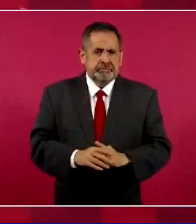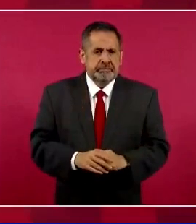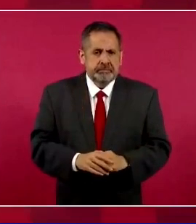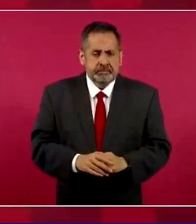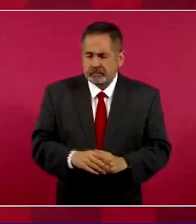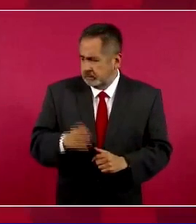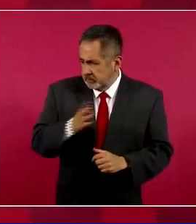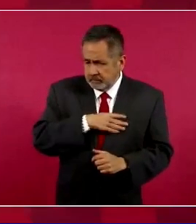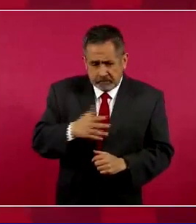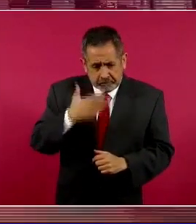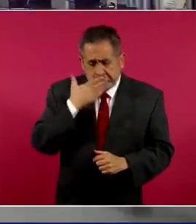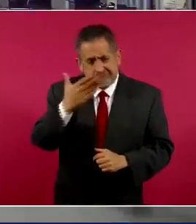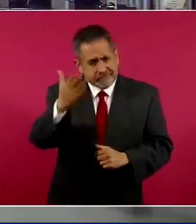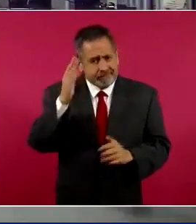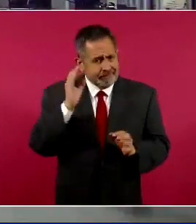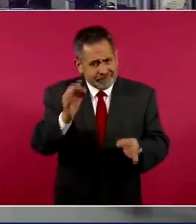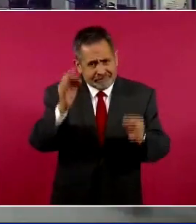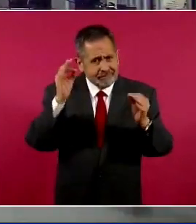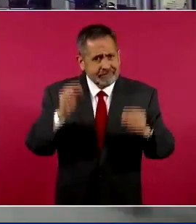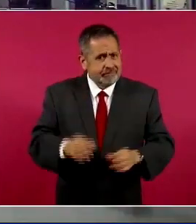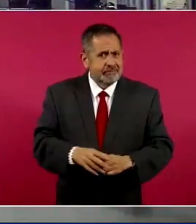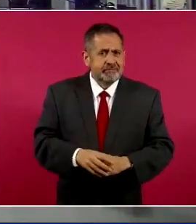Eso es muy bueno.